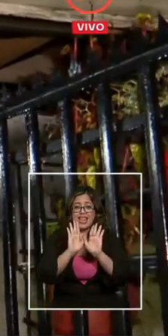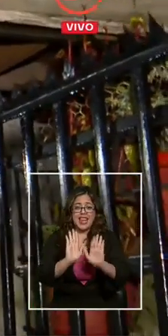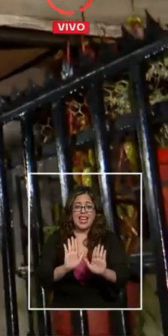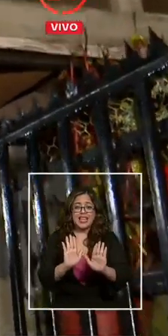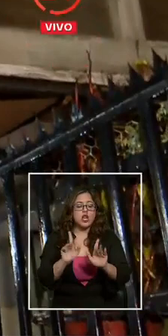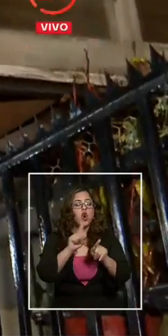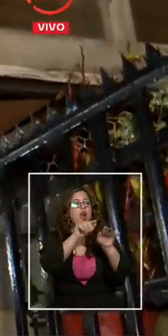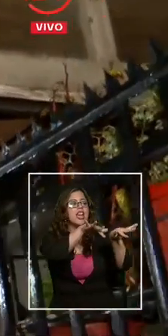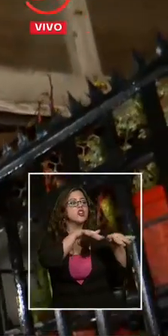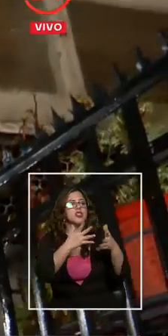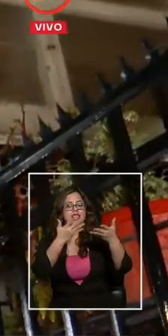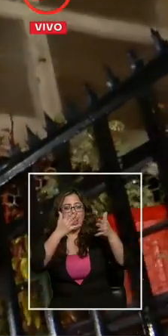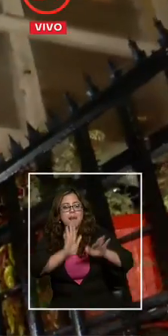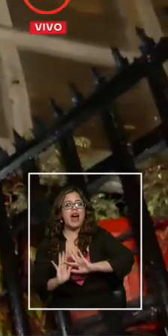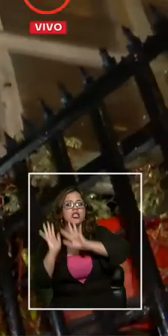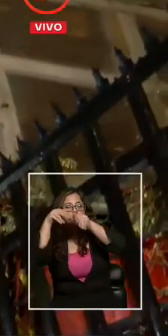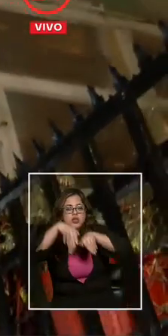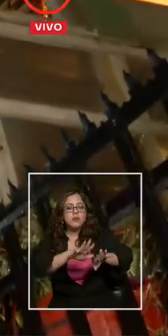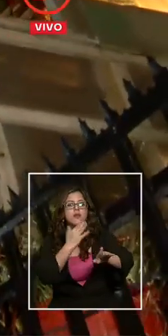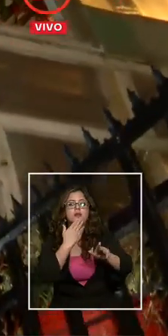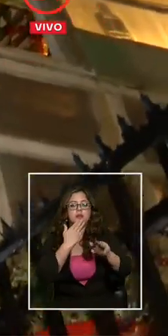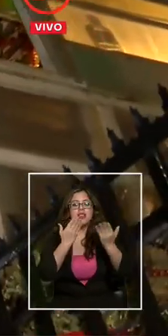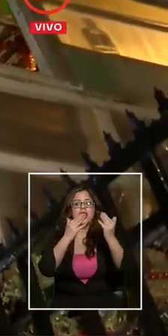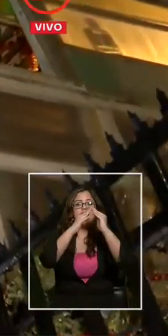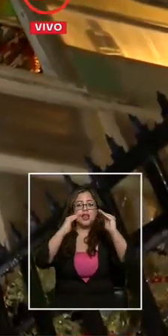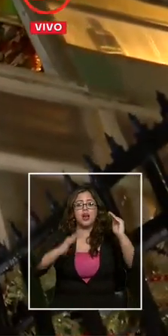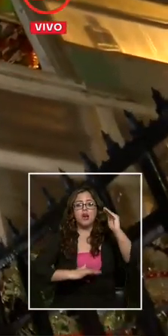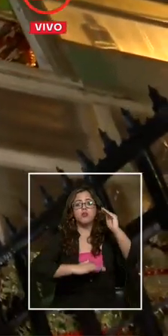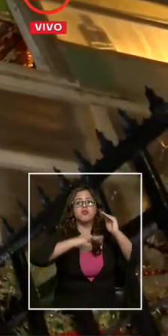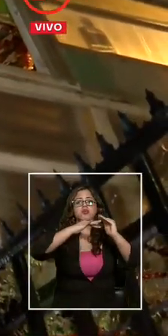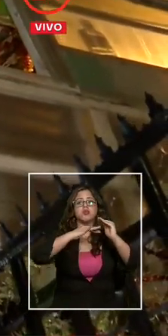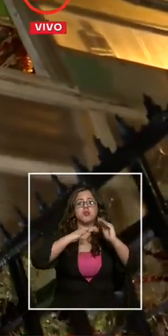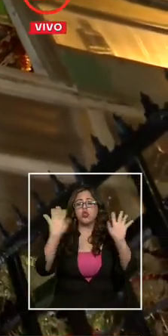para inundaciones. Están hechas para zonas de inundaciones. Ya, bueno, está bien. No sé.